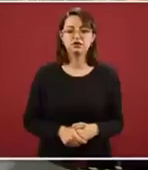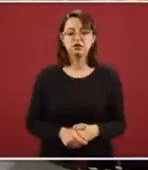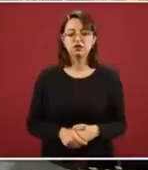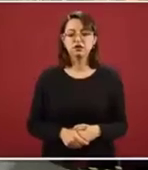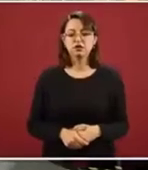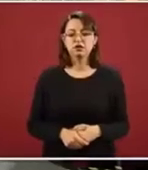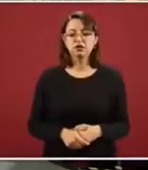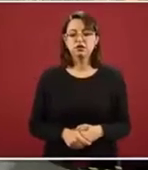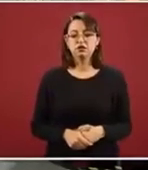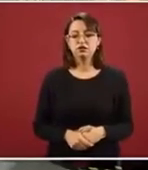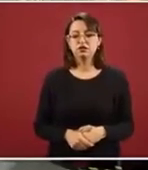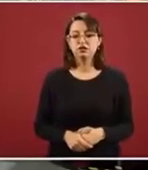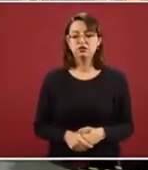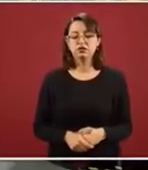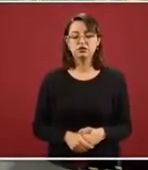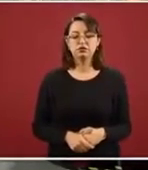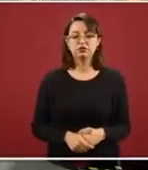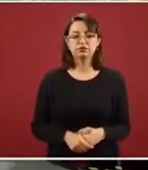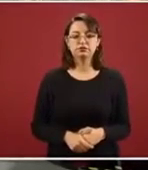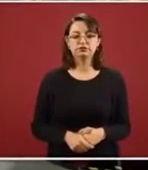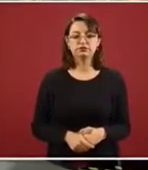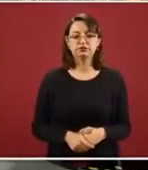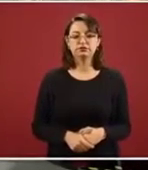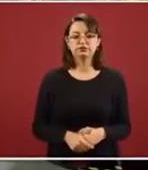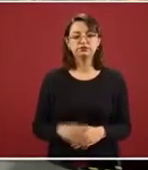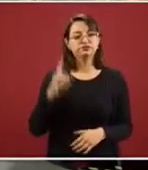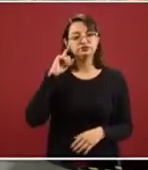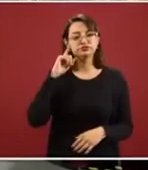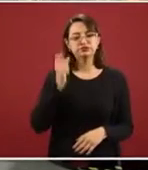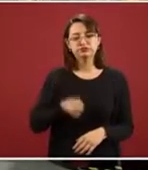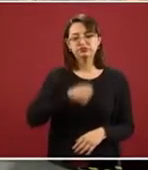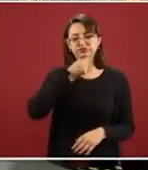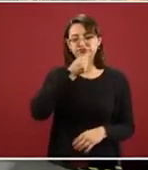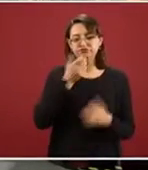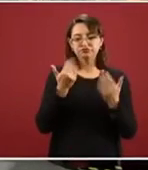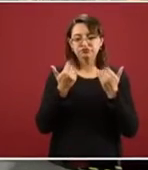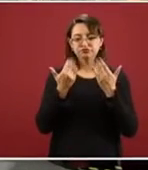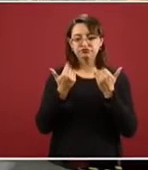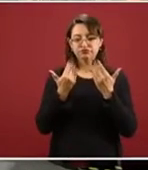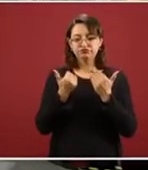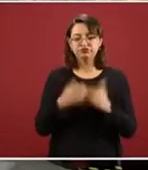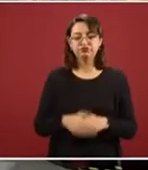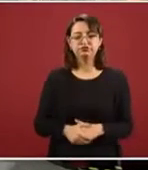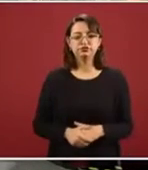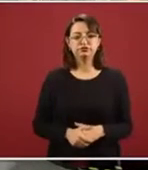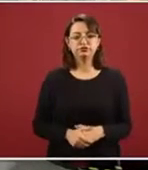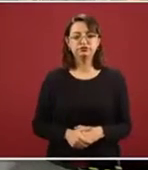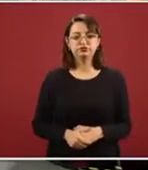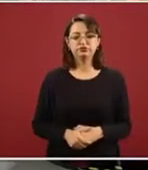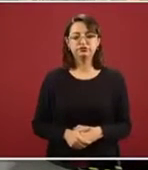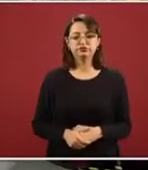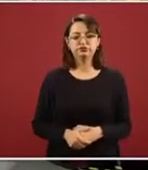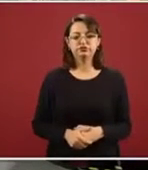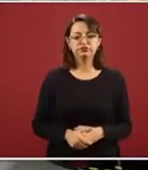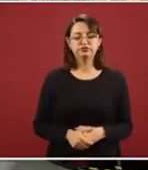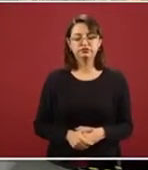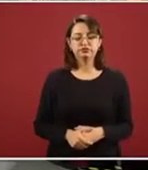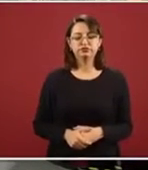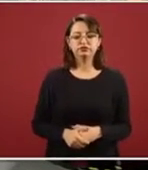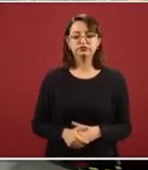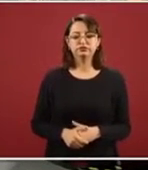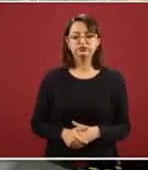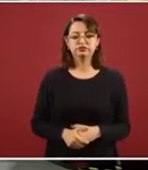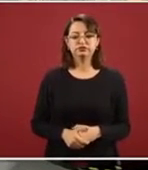Protección Civil local, de alguna manera está alerta, existe alguna coordinación a nivel central, porque es un cúmulo importante de